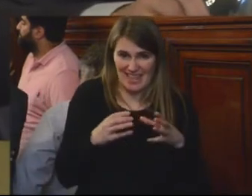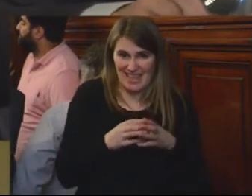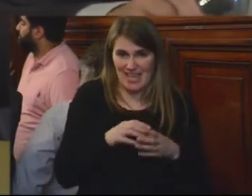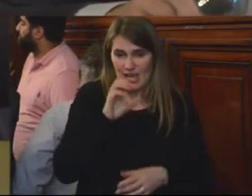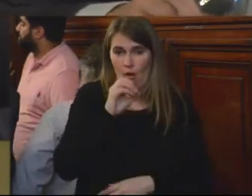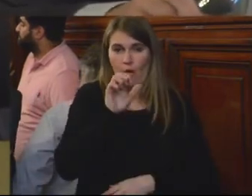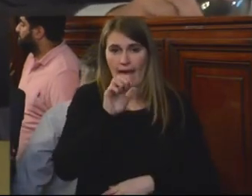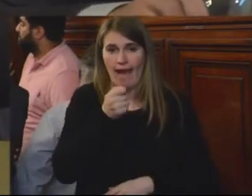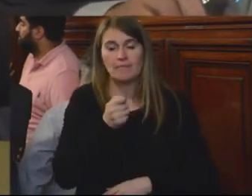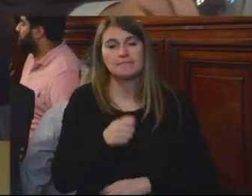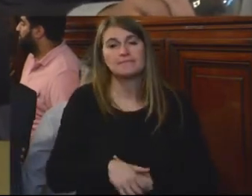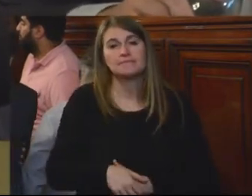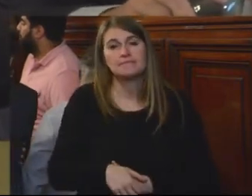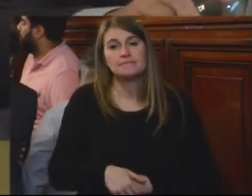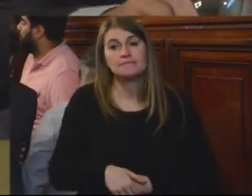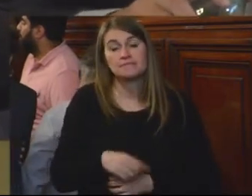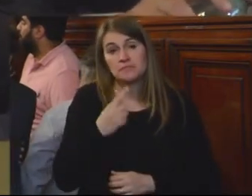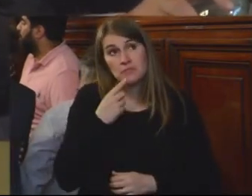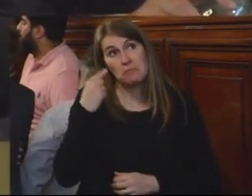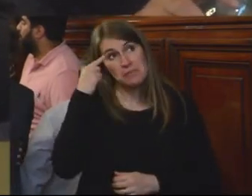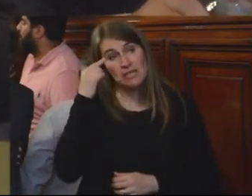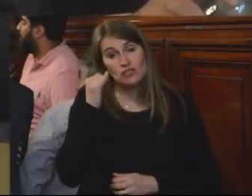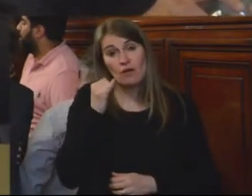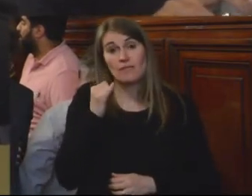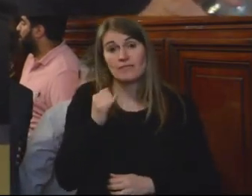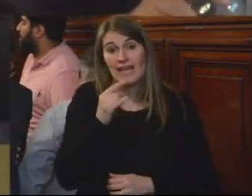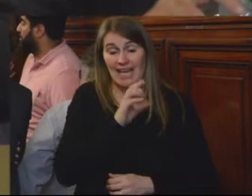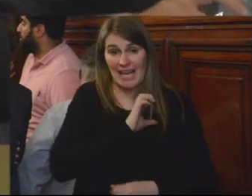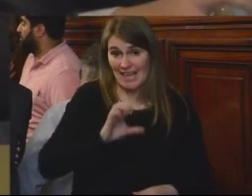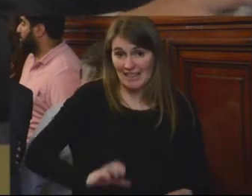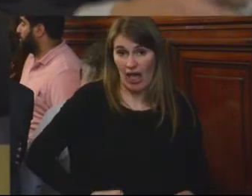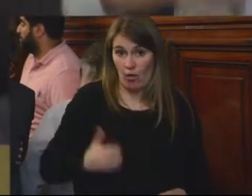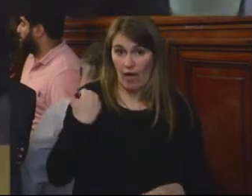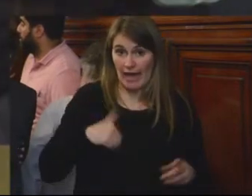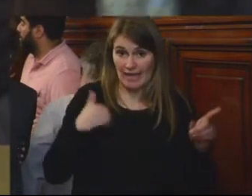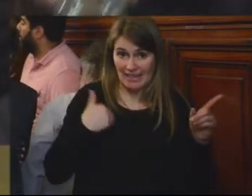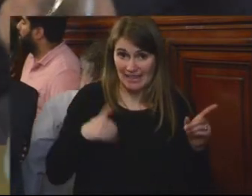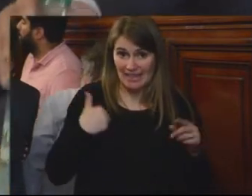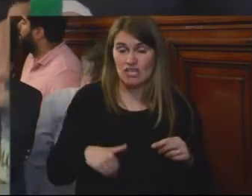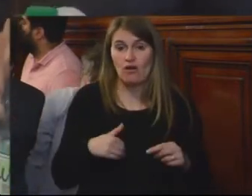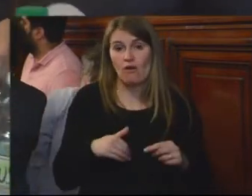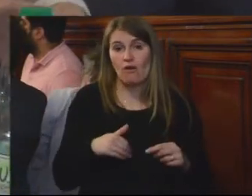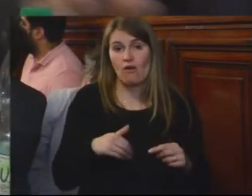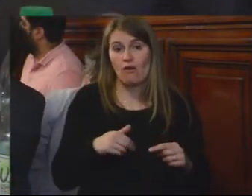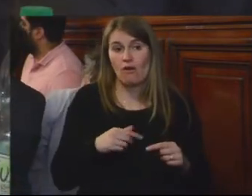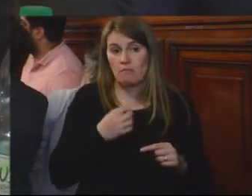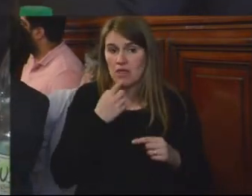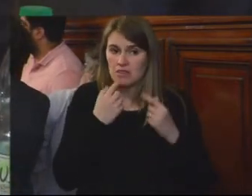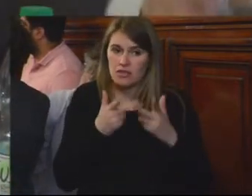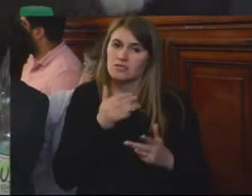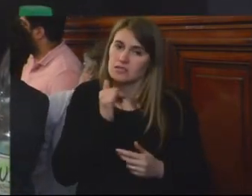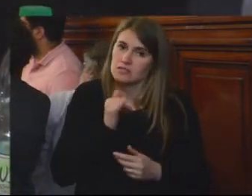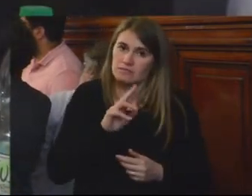y me parece que la intervención del estado argentino también nos ha dado la razón en nuestras preocupaciones